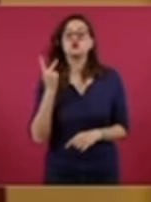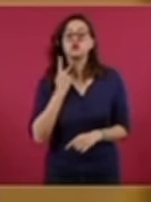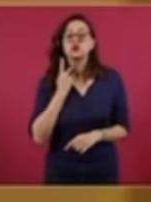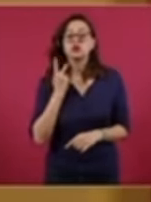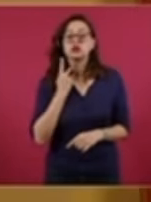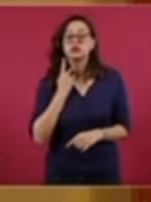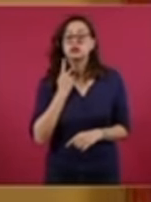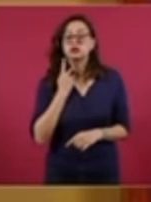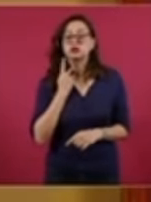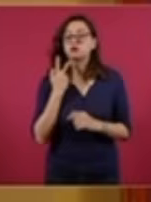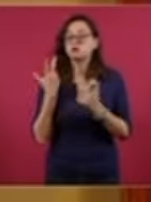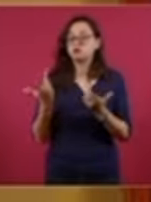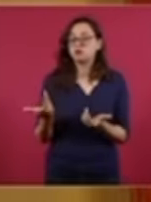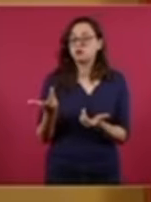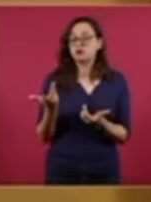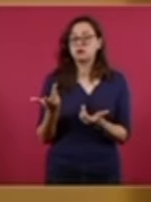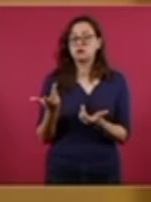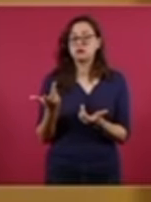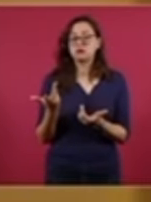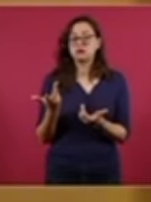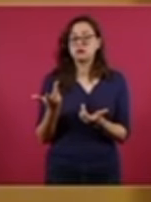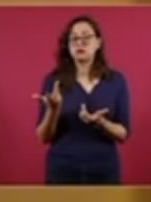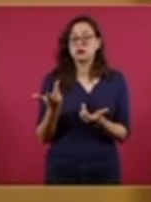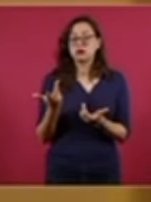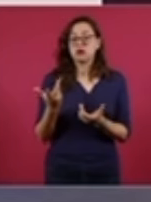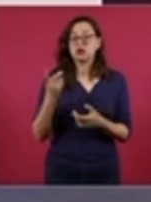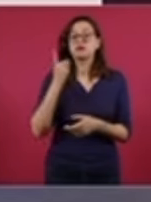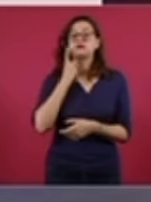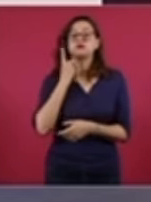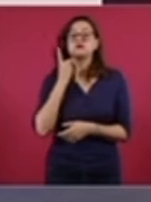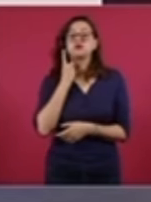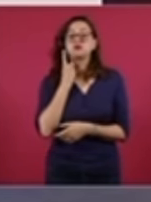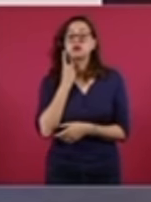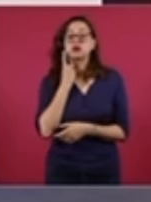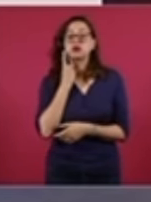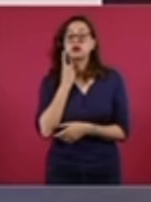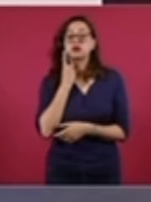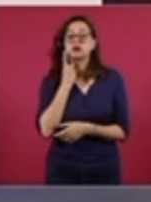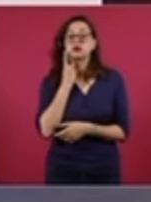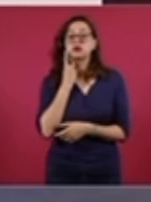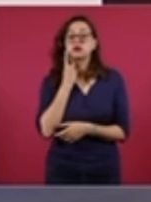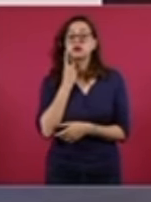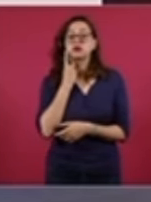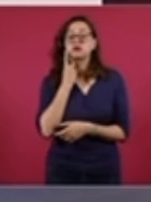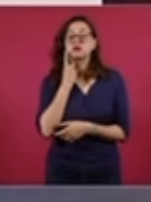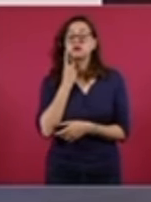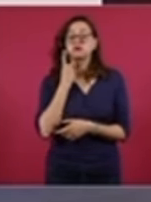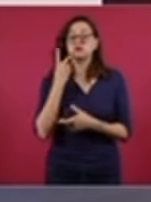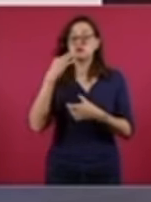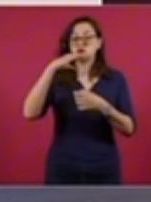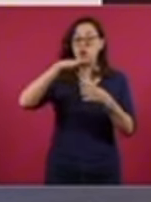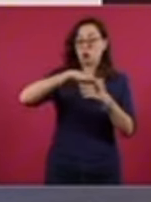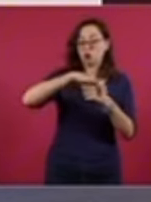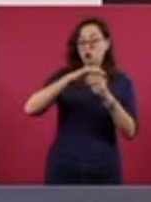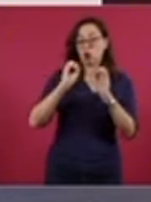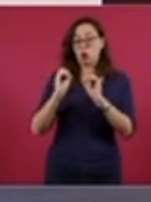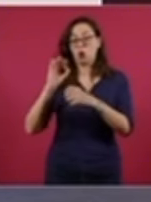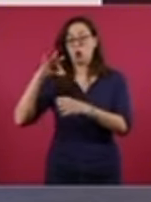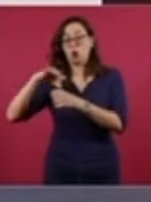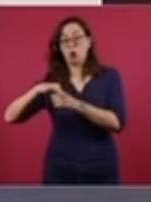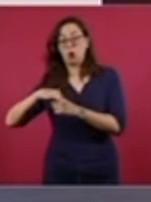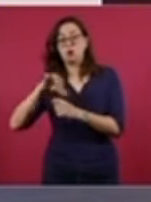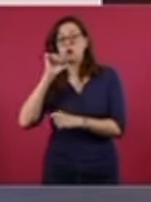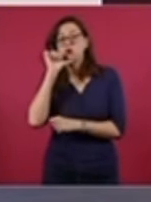podrá contar con un número de diputados por ambos principios, por mayoría o